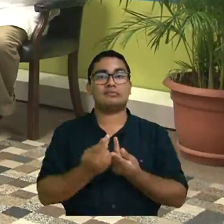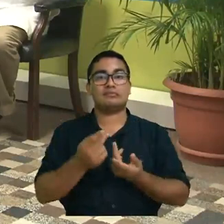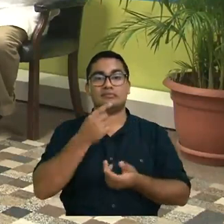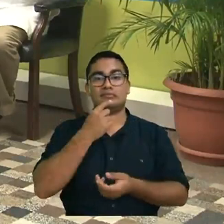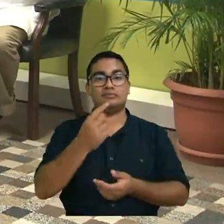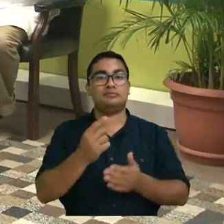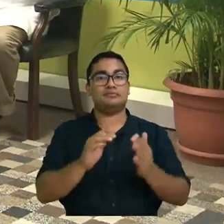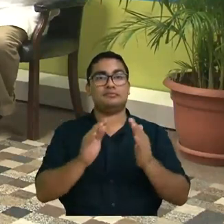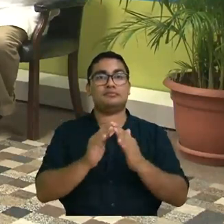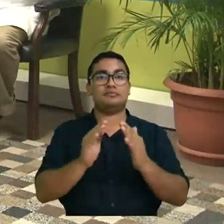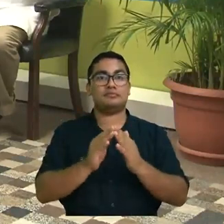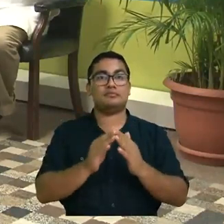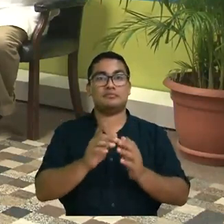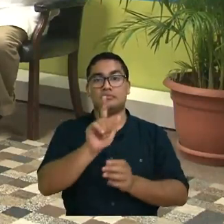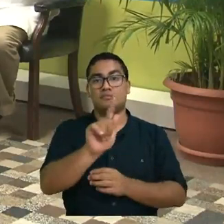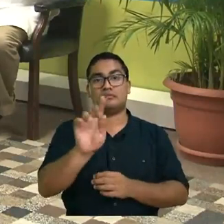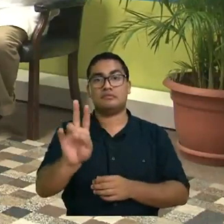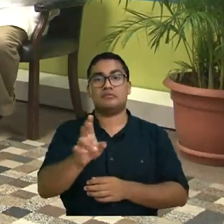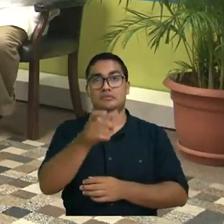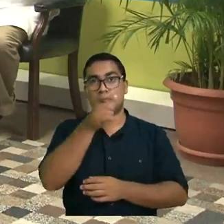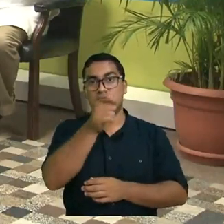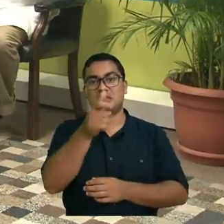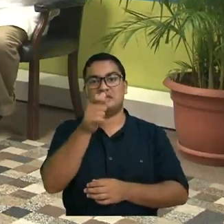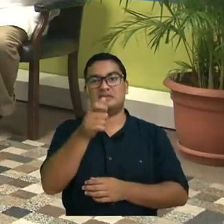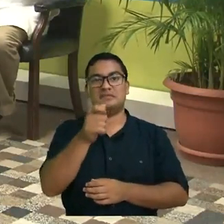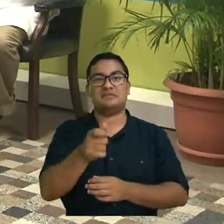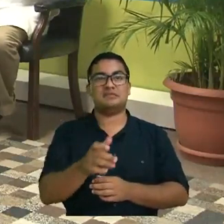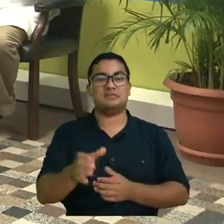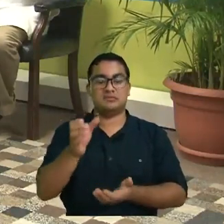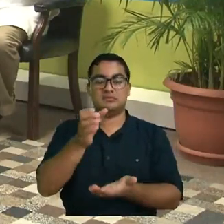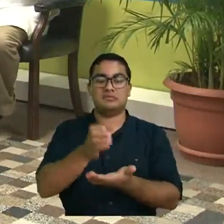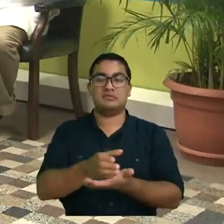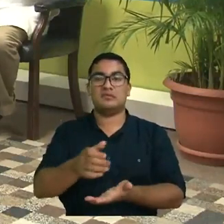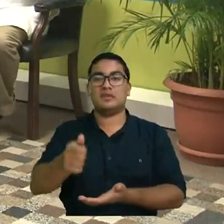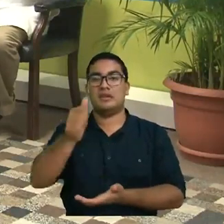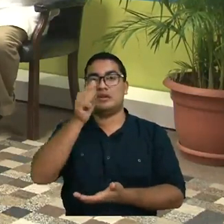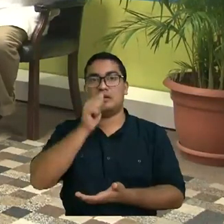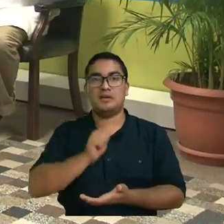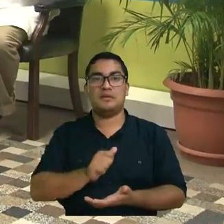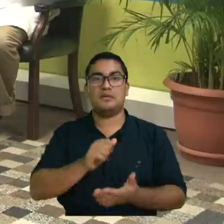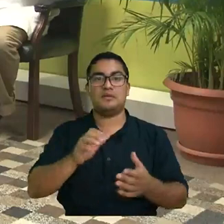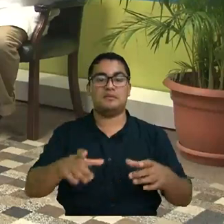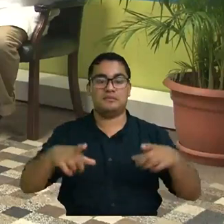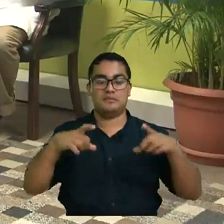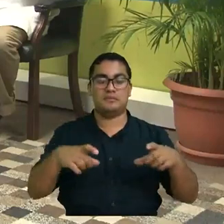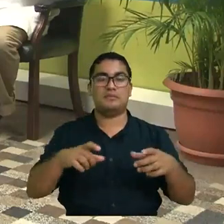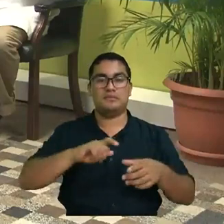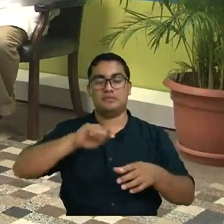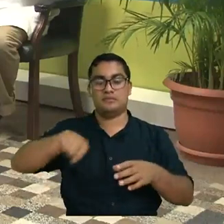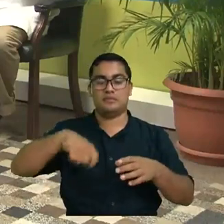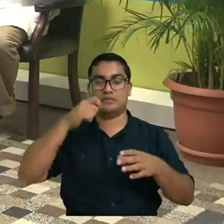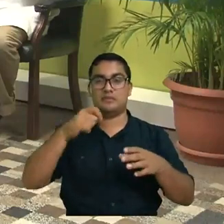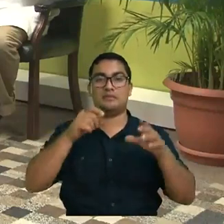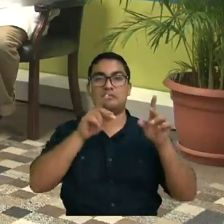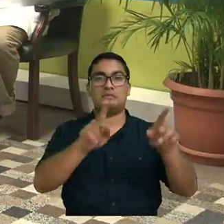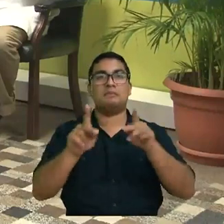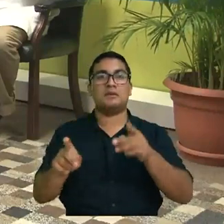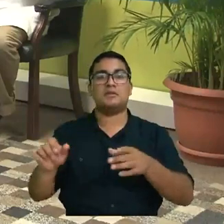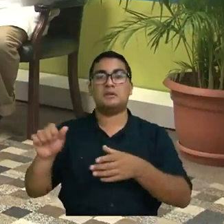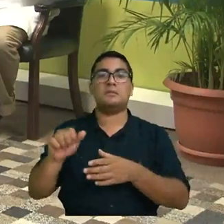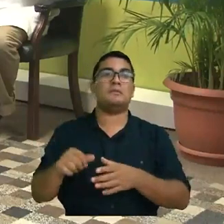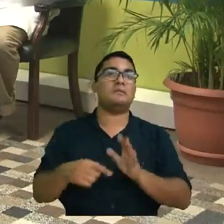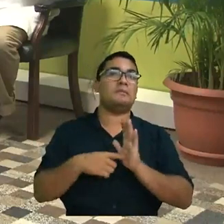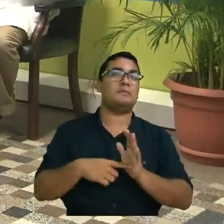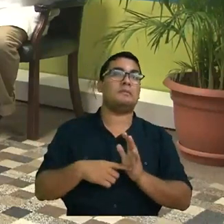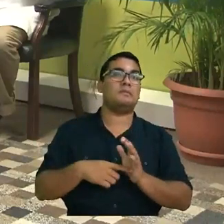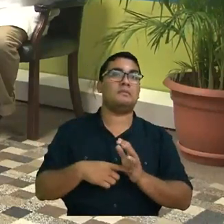hogar, el control del televisor, los vasos para tomar agua, los platos, las cucharas. Hay personas que no lo... Por ejemplo, este